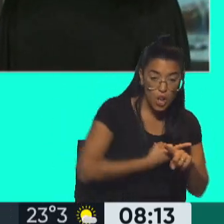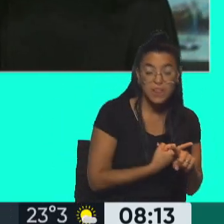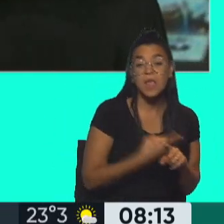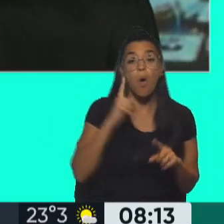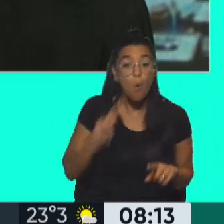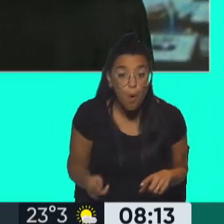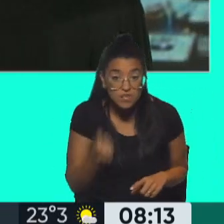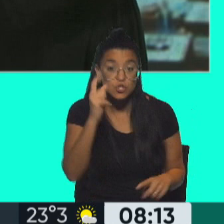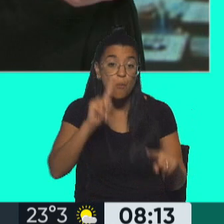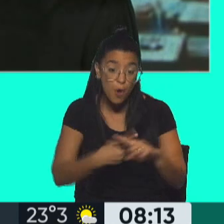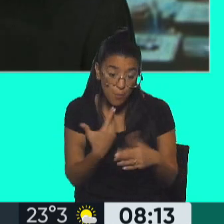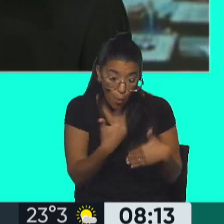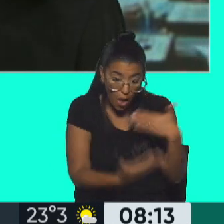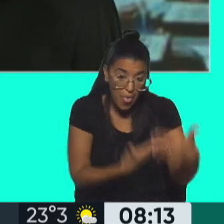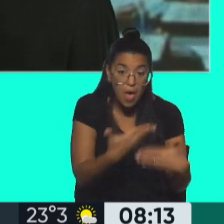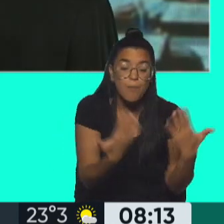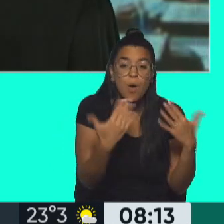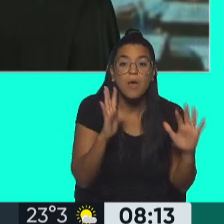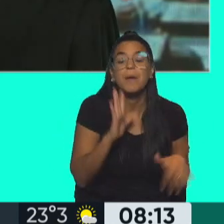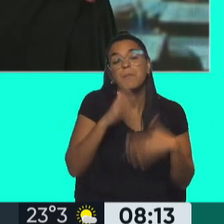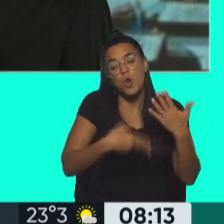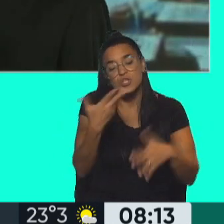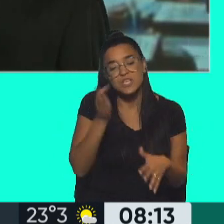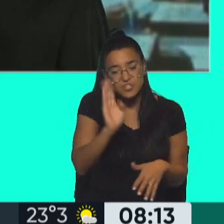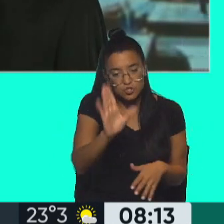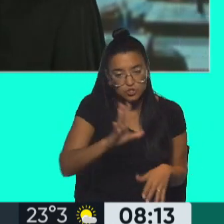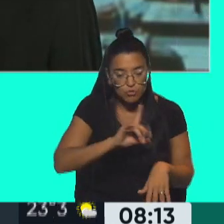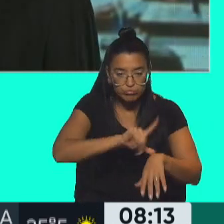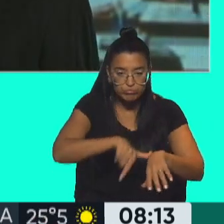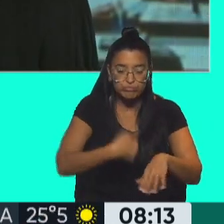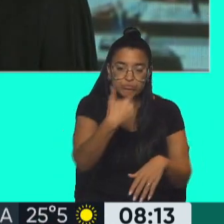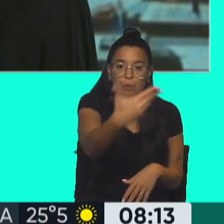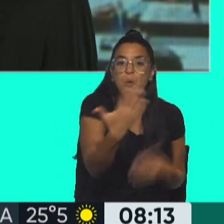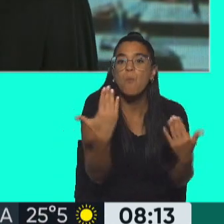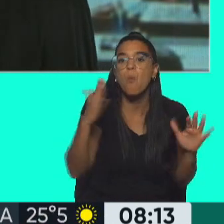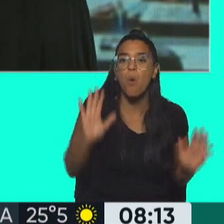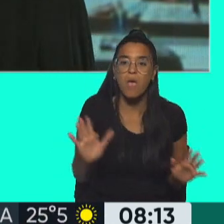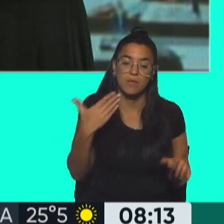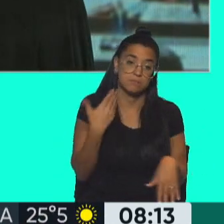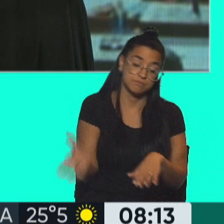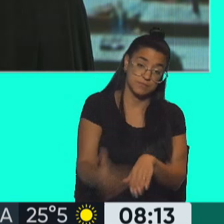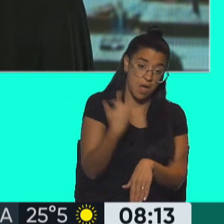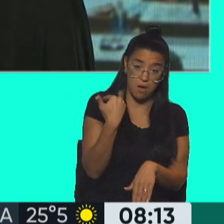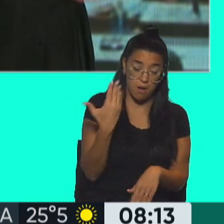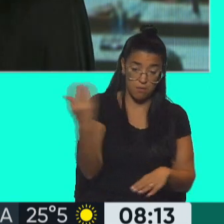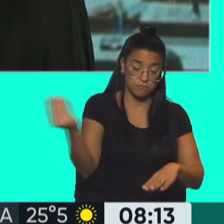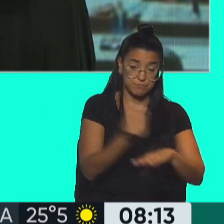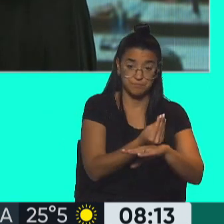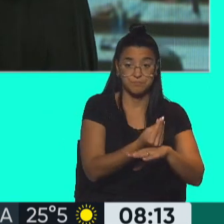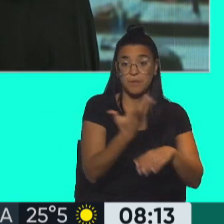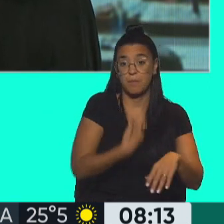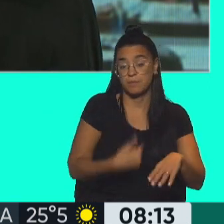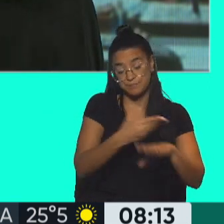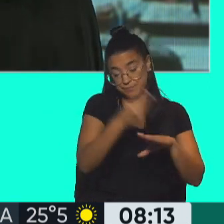juicio político que puede llegar a avanzar inclusive es un proceso largo Pero puede implicar una destitución una de las tantas destituciones